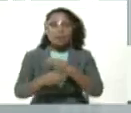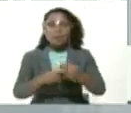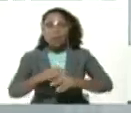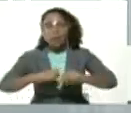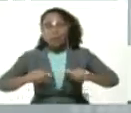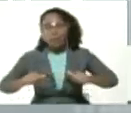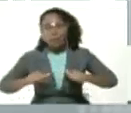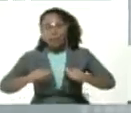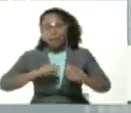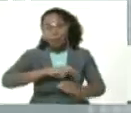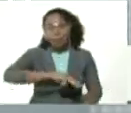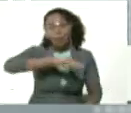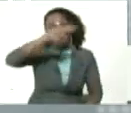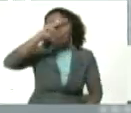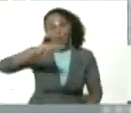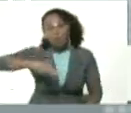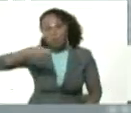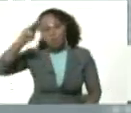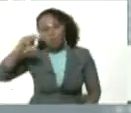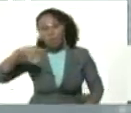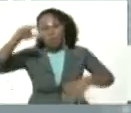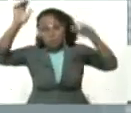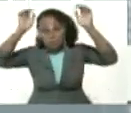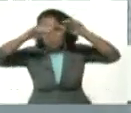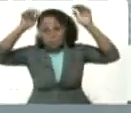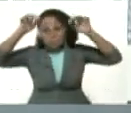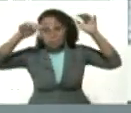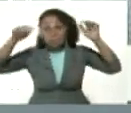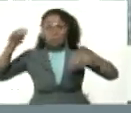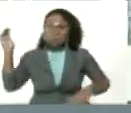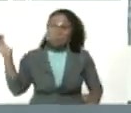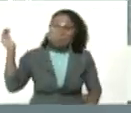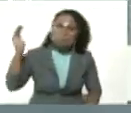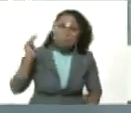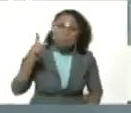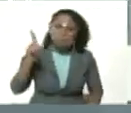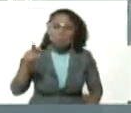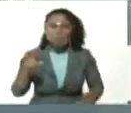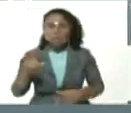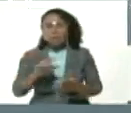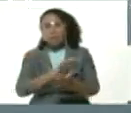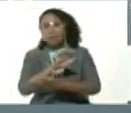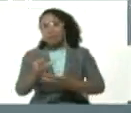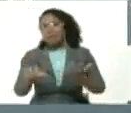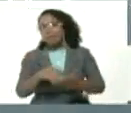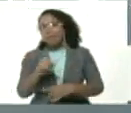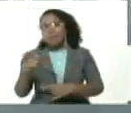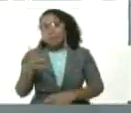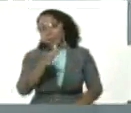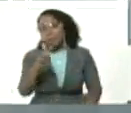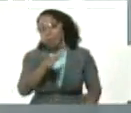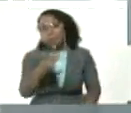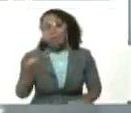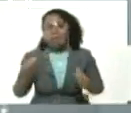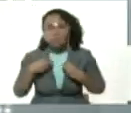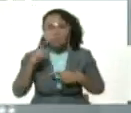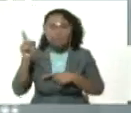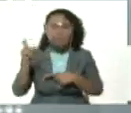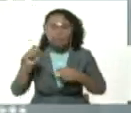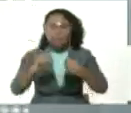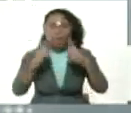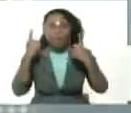de la montaña y llovió y se vino en un deslave parecido al que vivimos en La Guaira en el